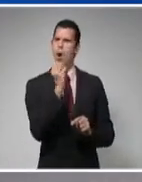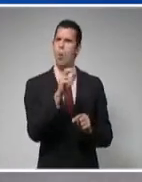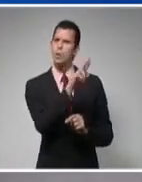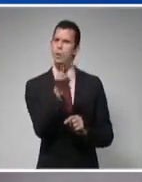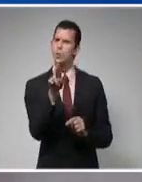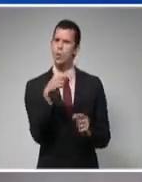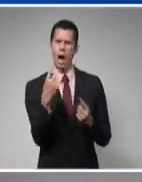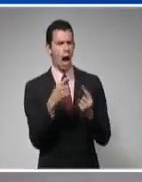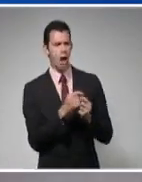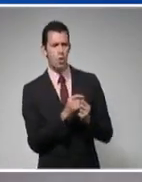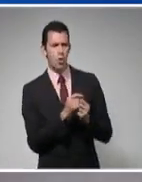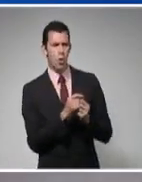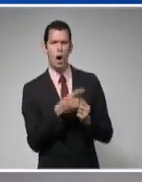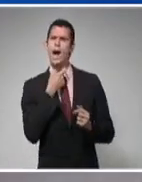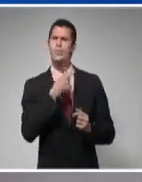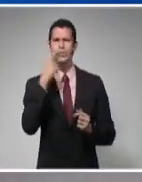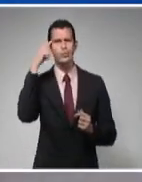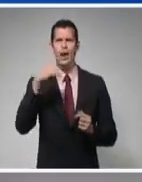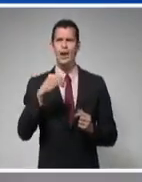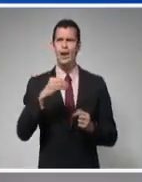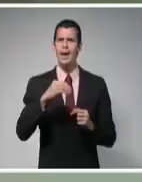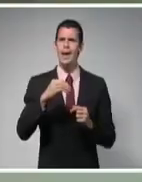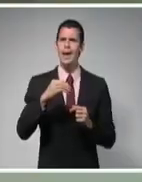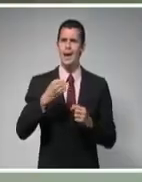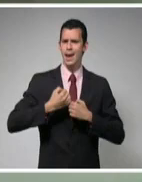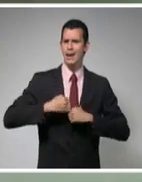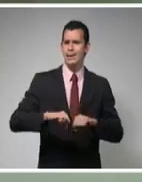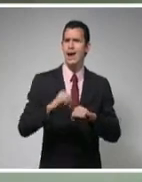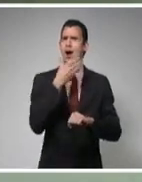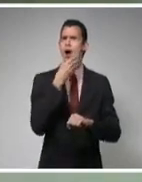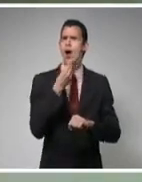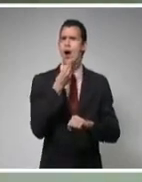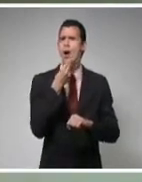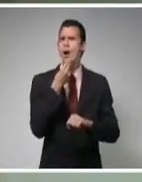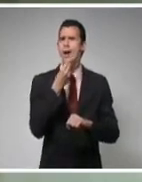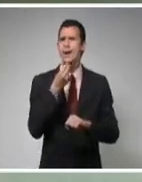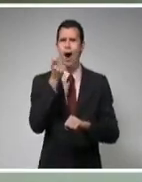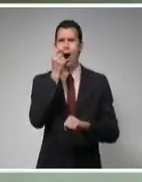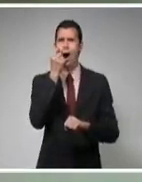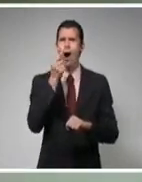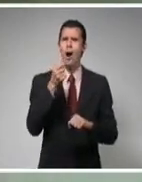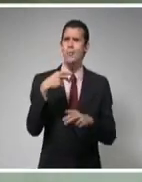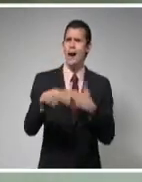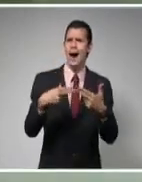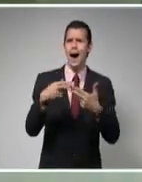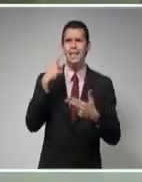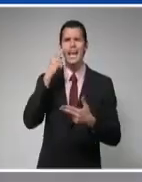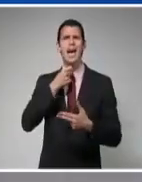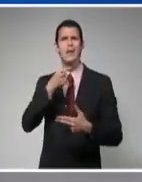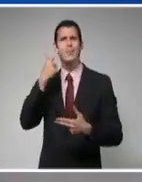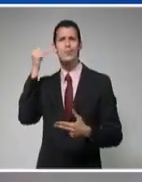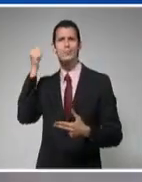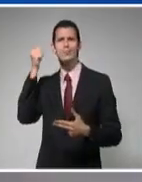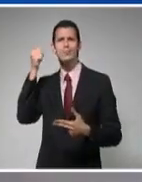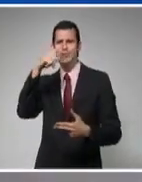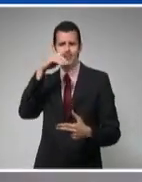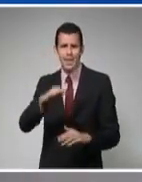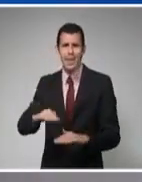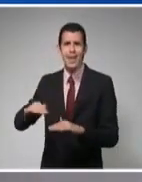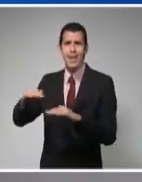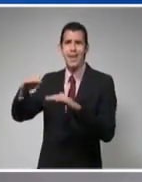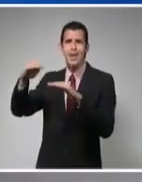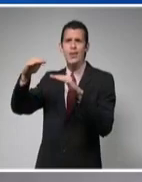digamos aquellos que nacieron antes de San Isidro y el 27N, como Ferrer, el golpeado por Quiñones, recuerden. Hay que trabajar